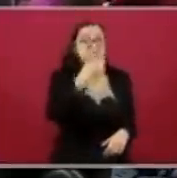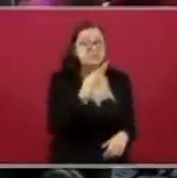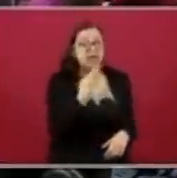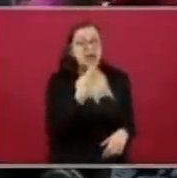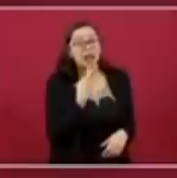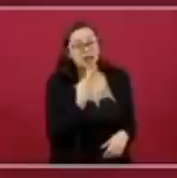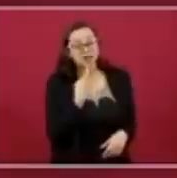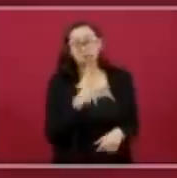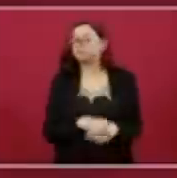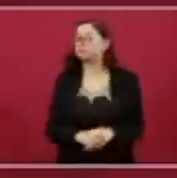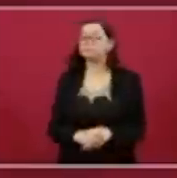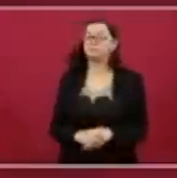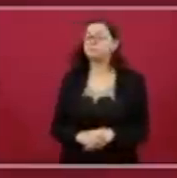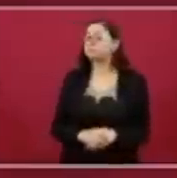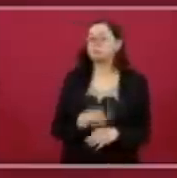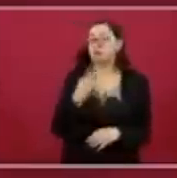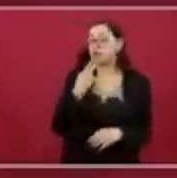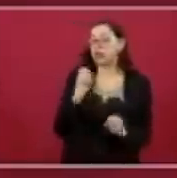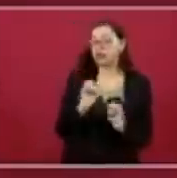referencias verbales.